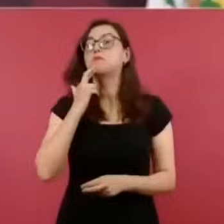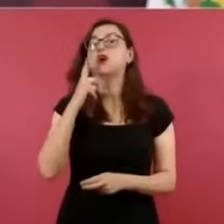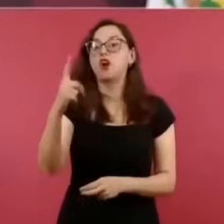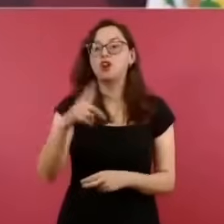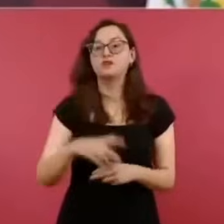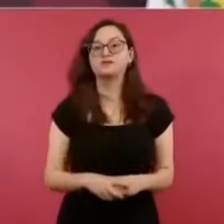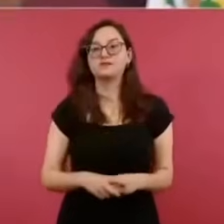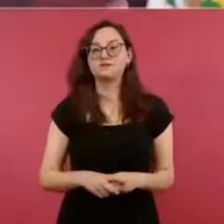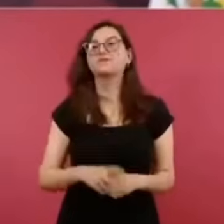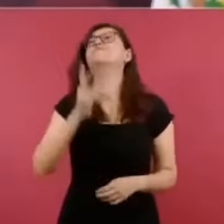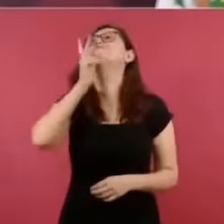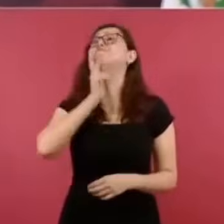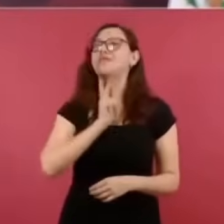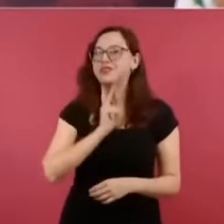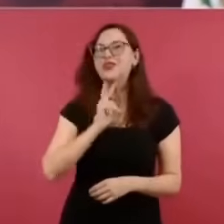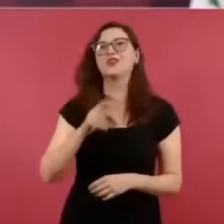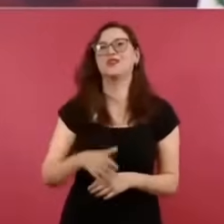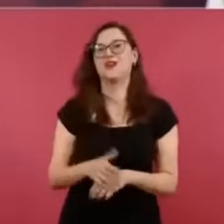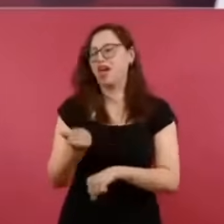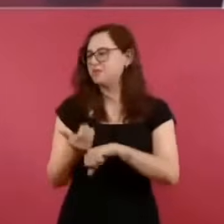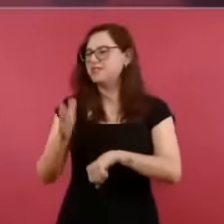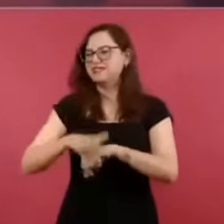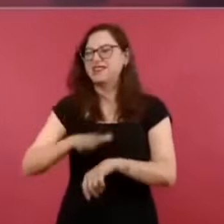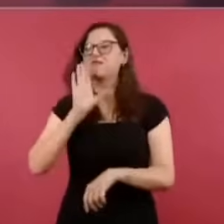El petróleo es negocio.